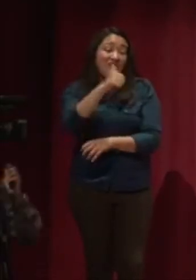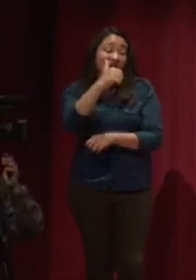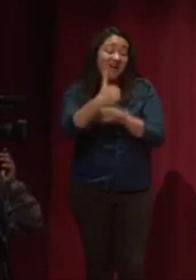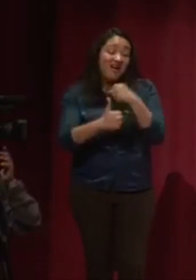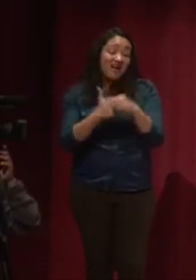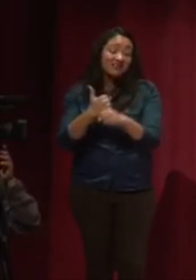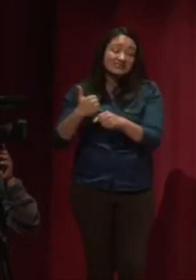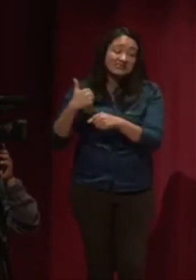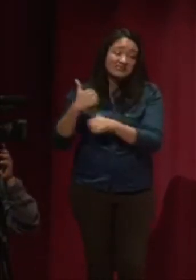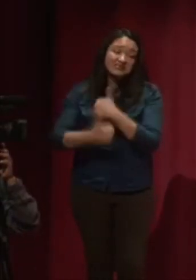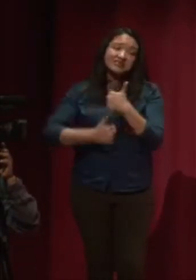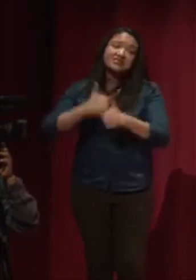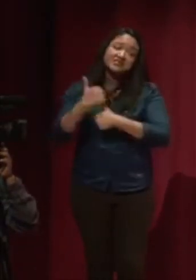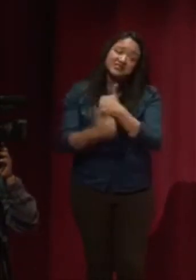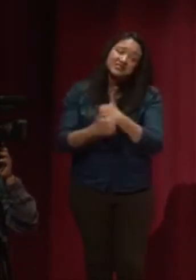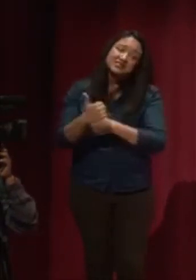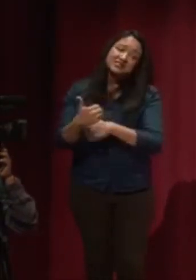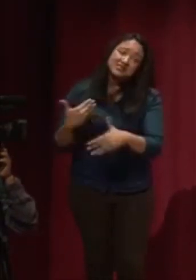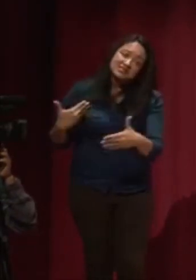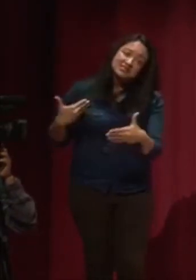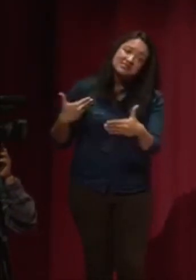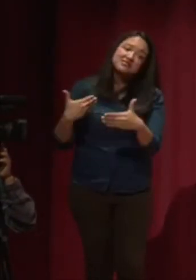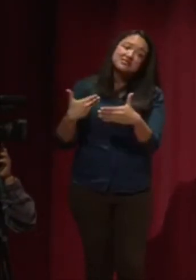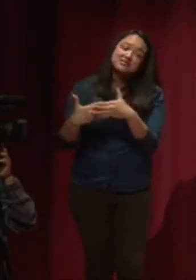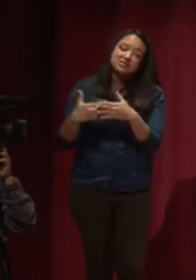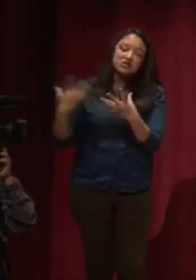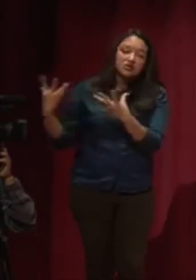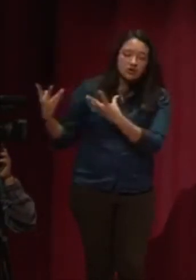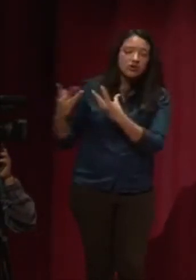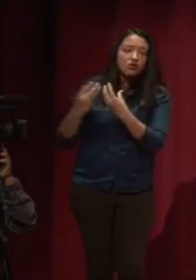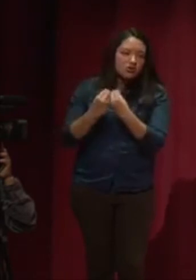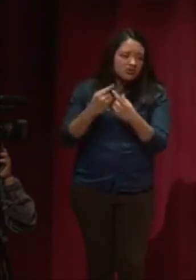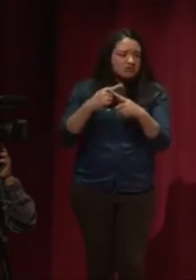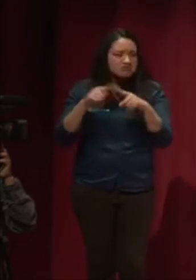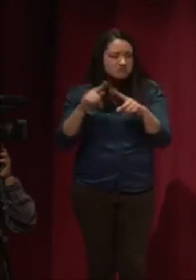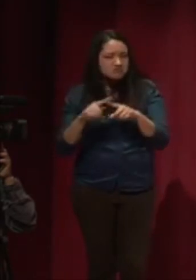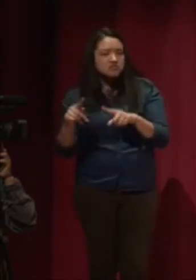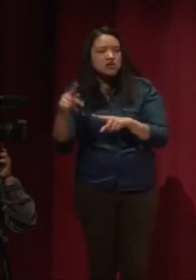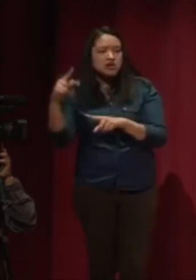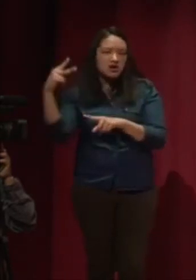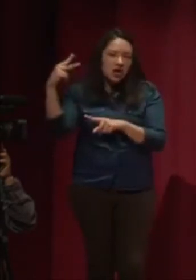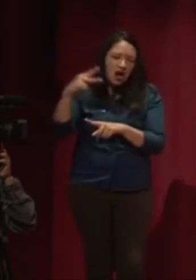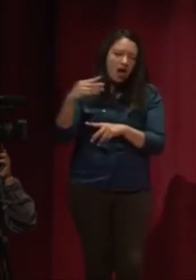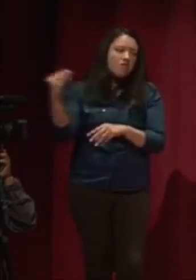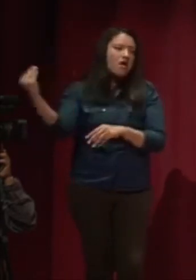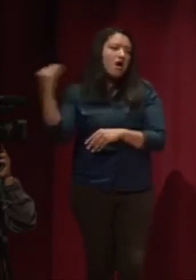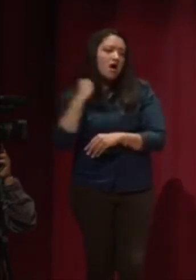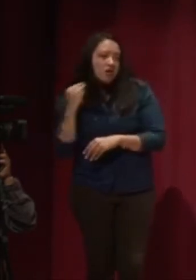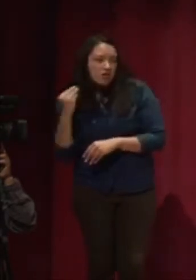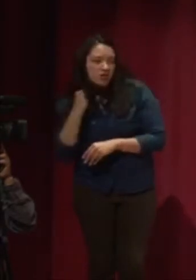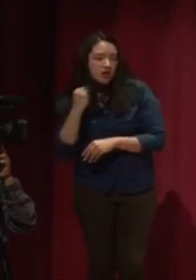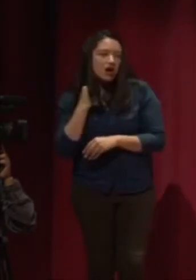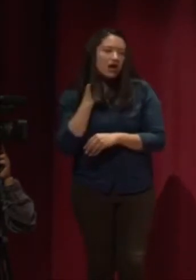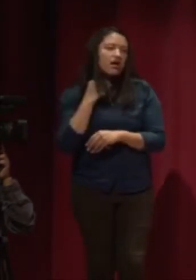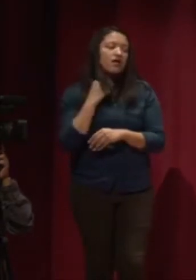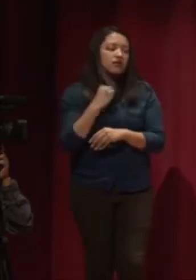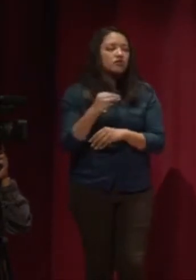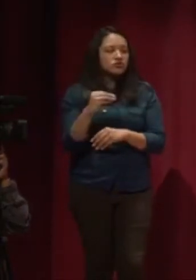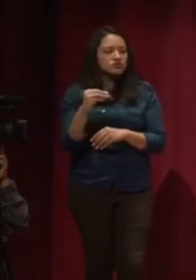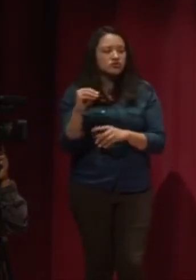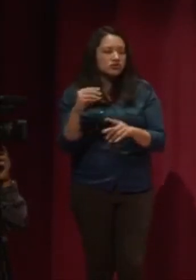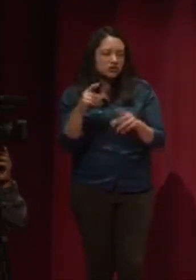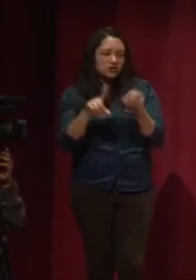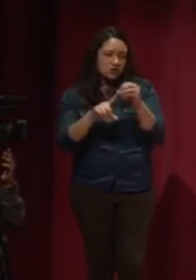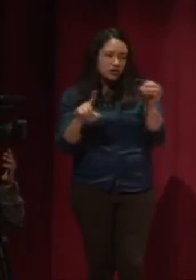lucha que, junto con el acompañamiento de medios de comunicación, abogados de la organización Agustín Pro,